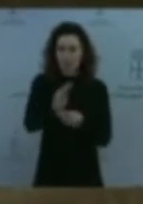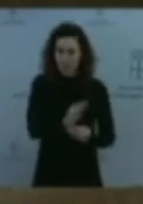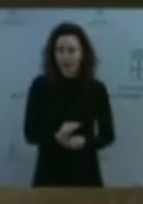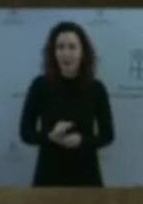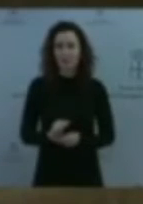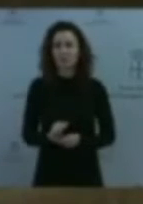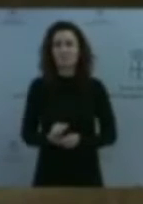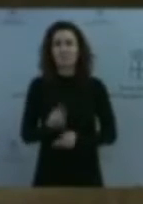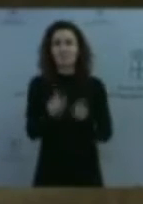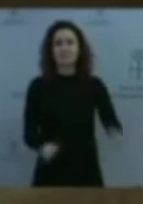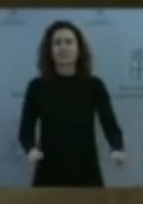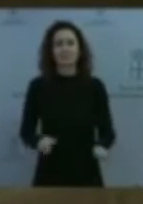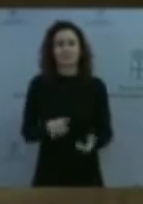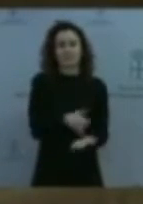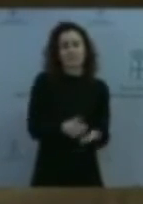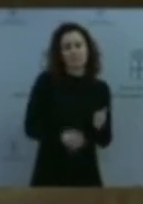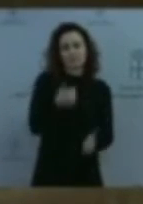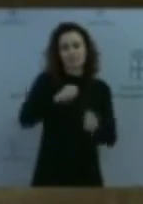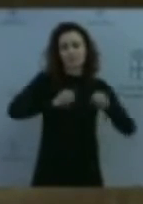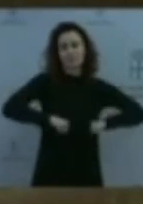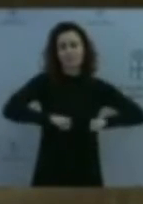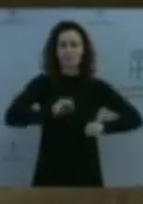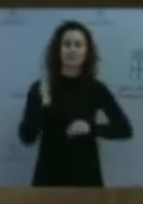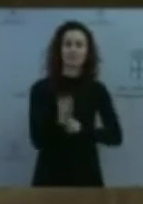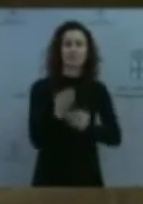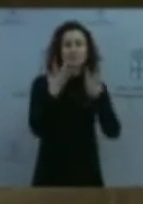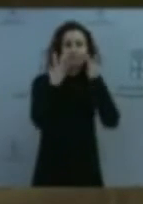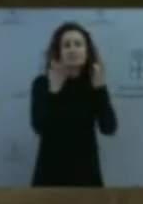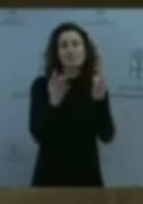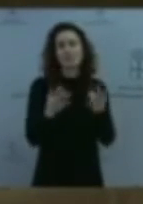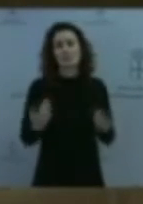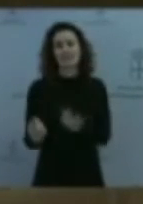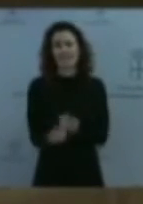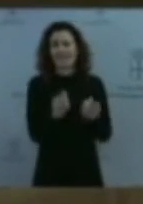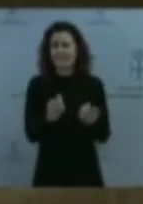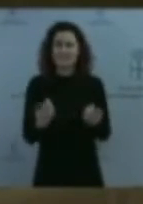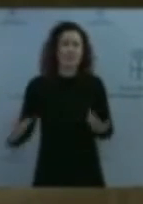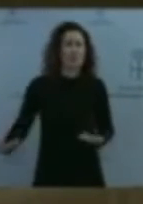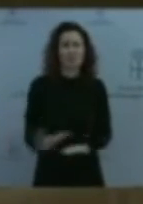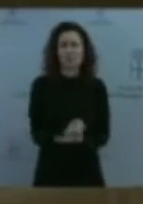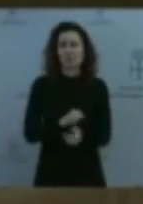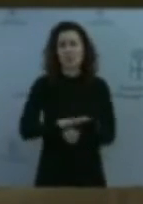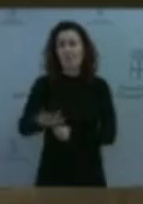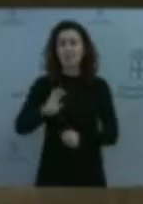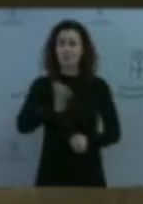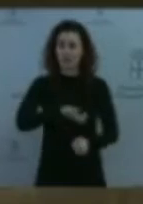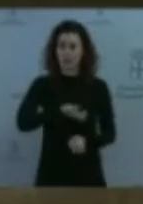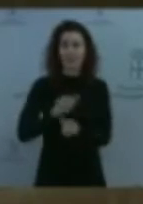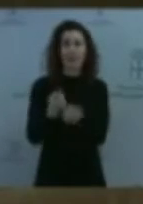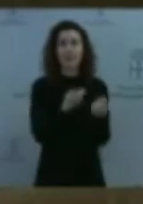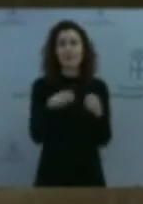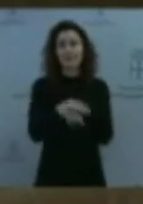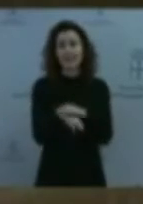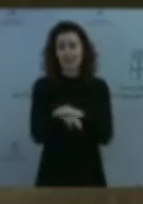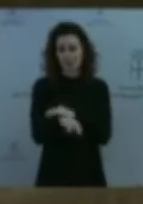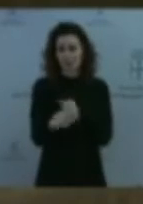mayores. Todas estas necesidades que repercuten en el ámbito municipal requieren unos recursos sustanciales que deberíamos sufragar en su